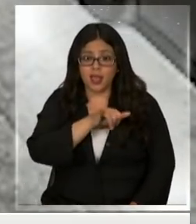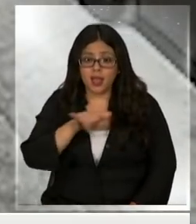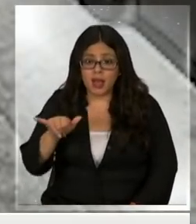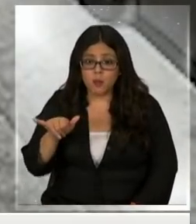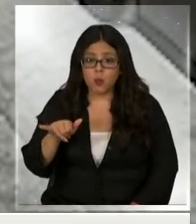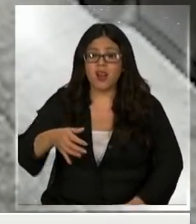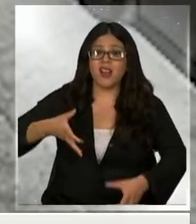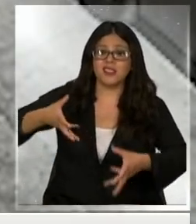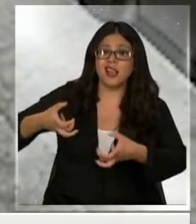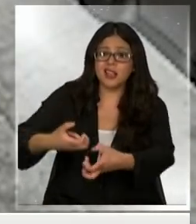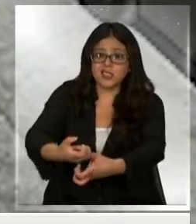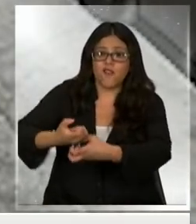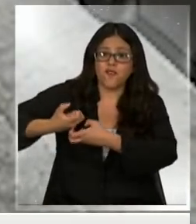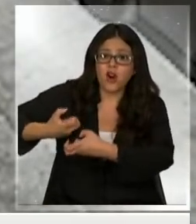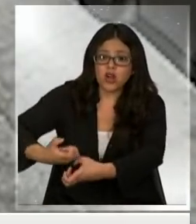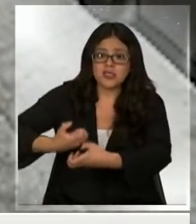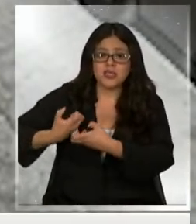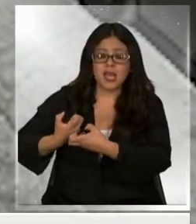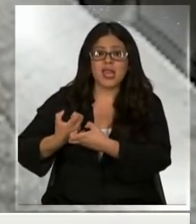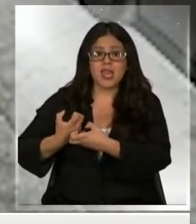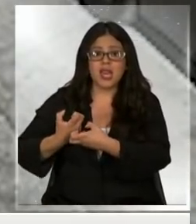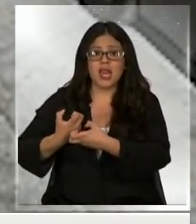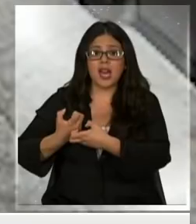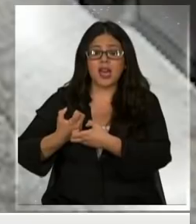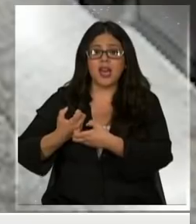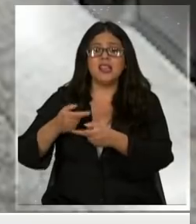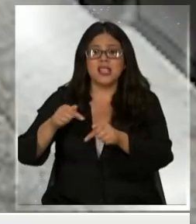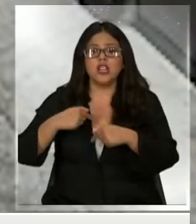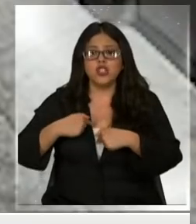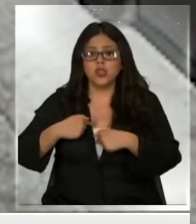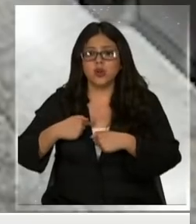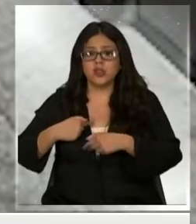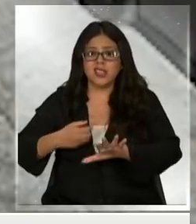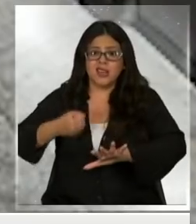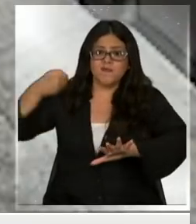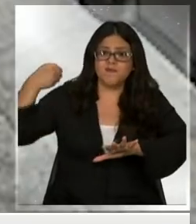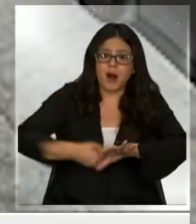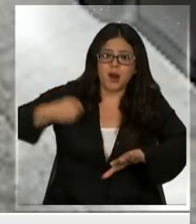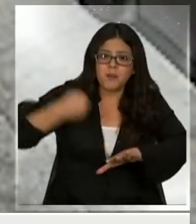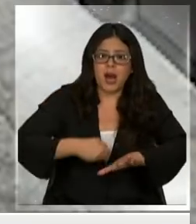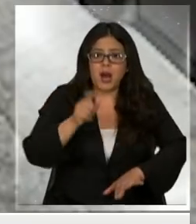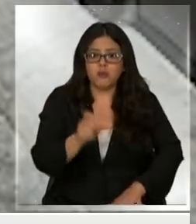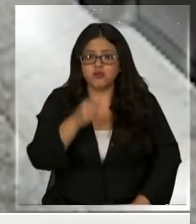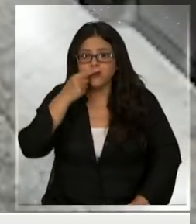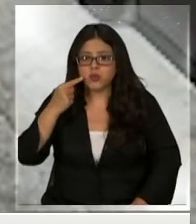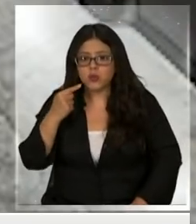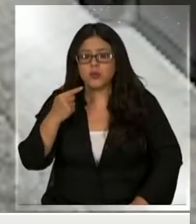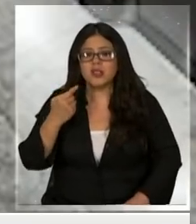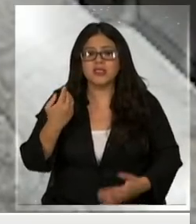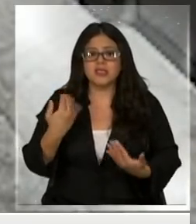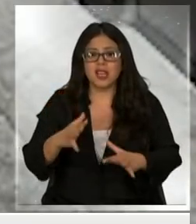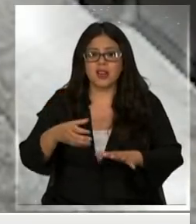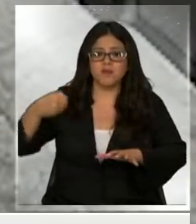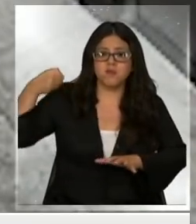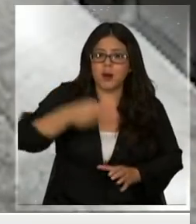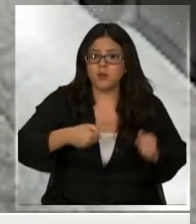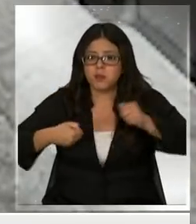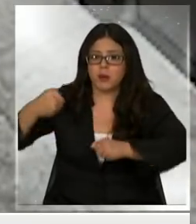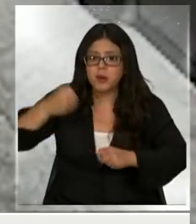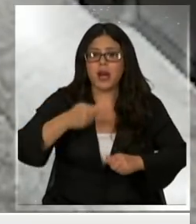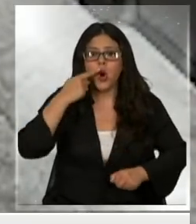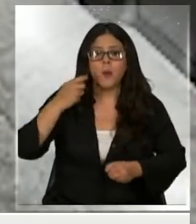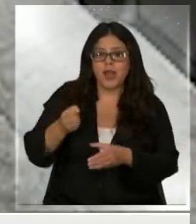tanto forcejeo con el brazo, que hasta que empecé a golpearlo en el suelo, y entre el pie y el brazo, soltó el